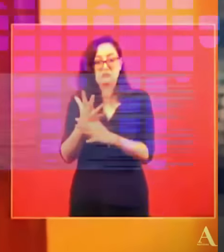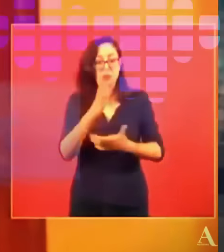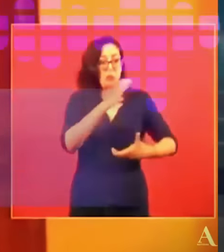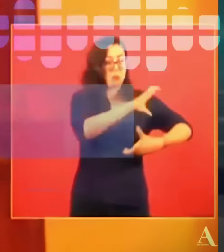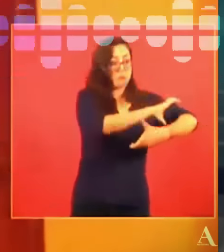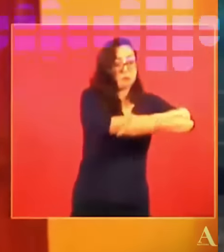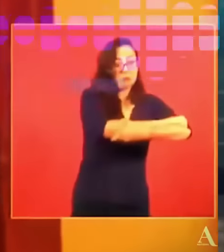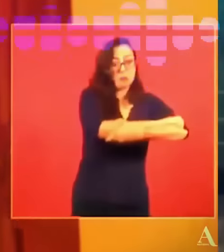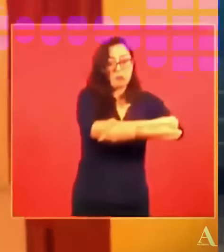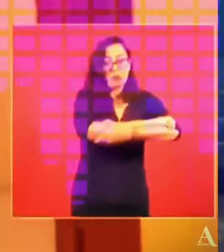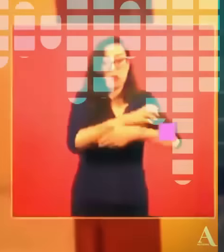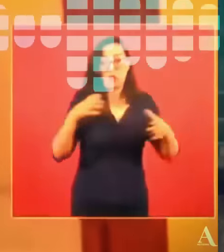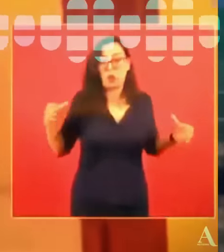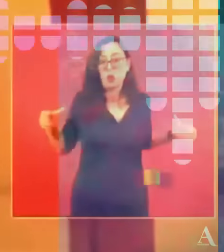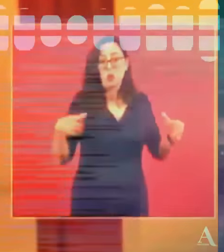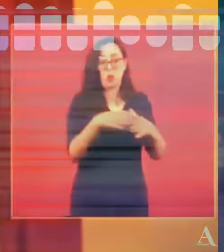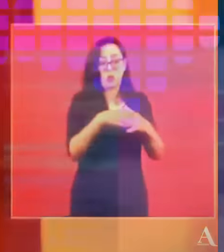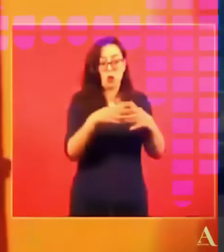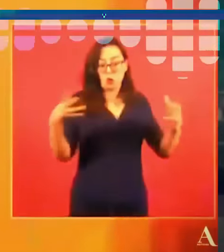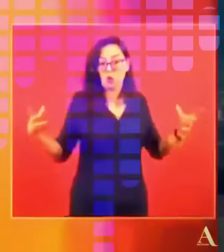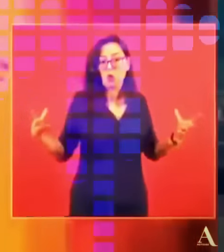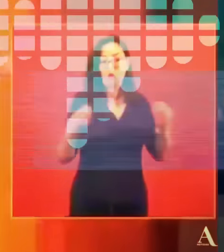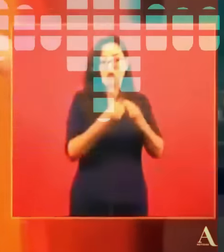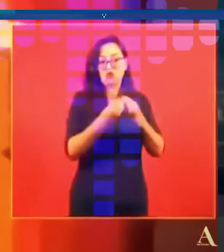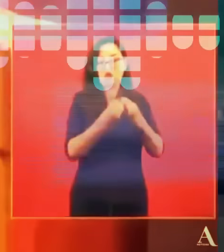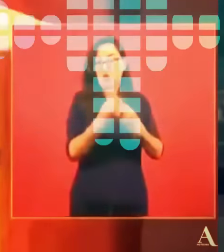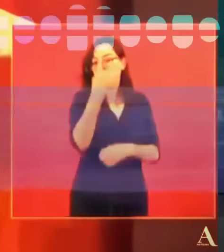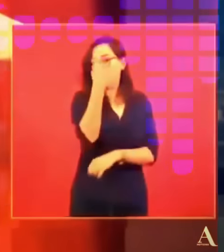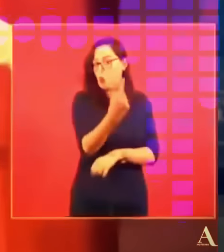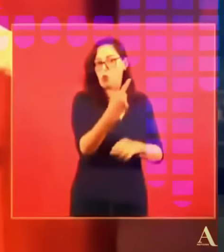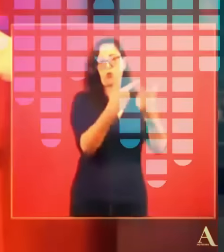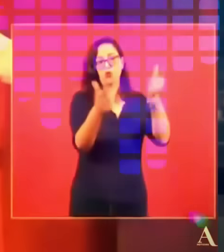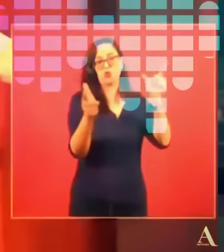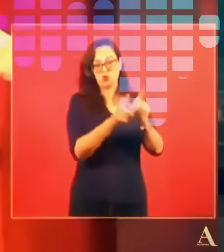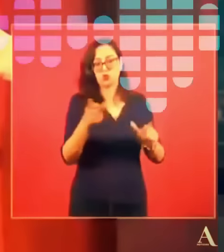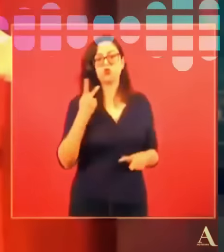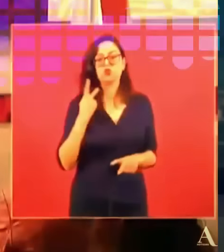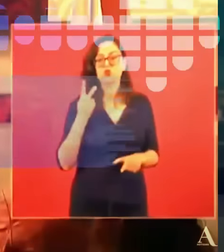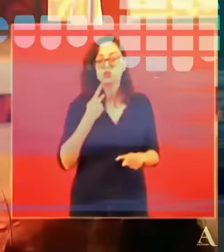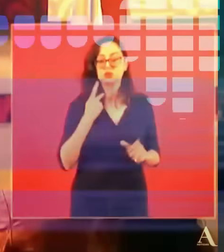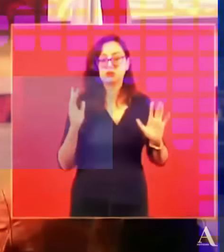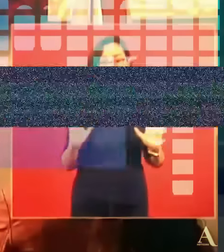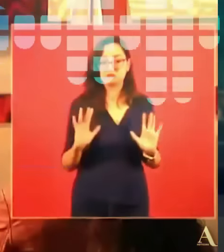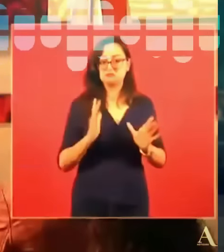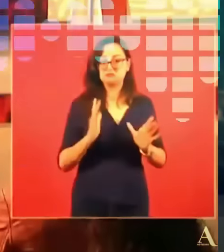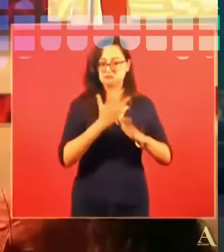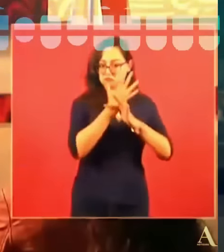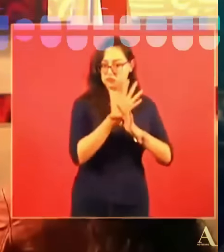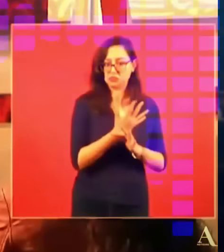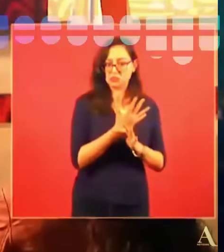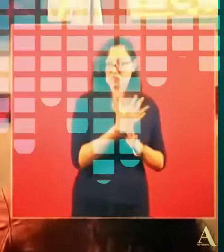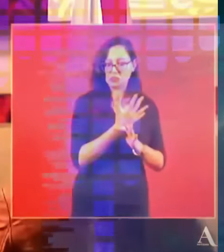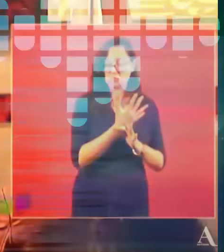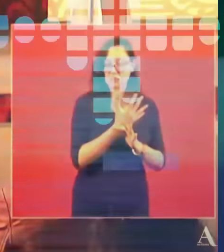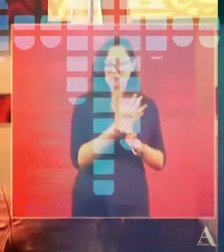Constitución, y lo que nosotros argumentamos es coalición y partido es lo mismo, Carmen. porque el PT,